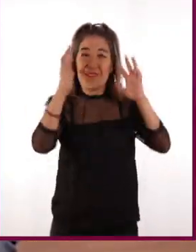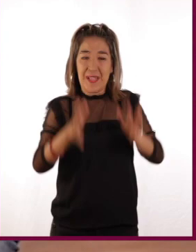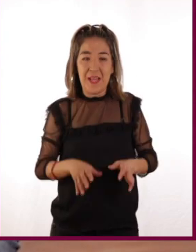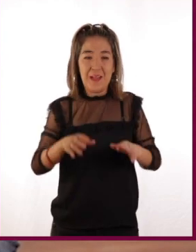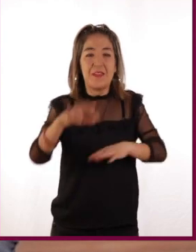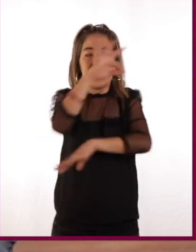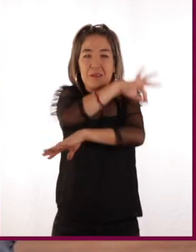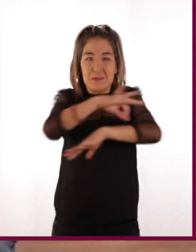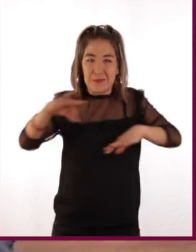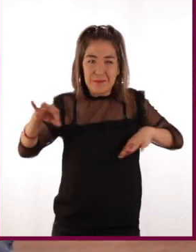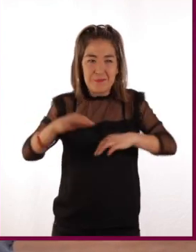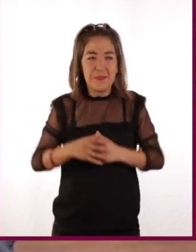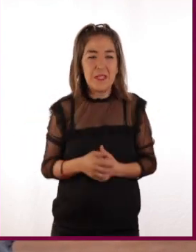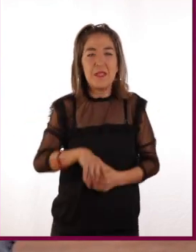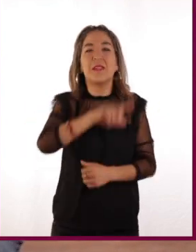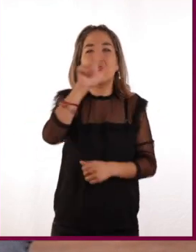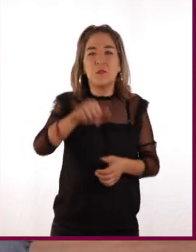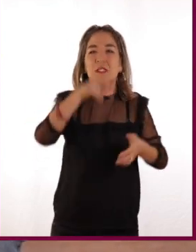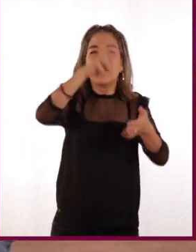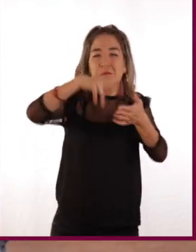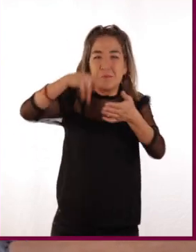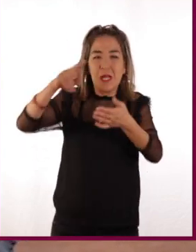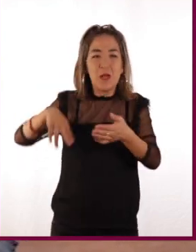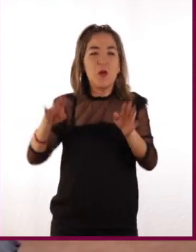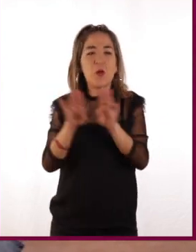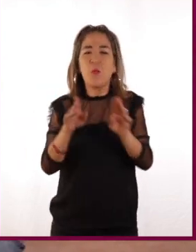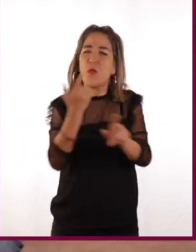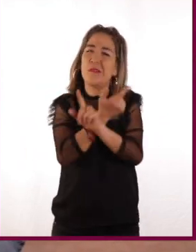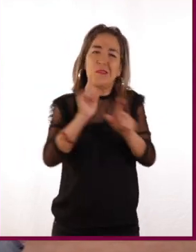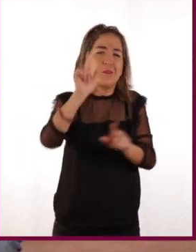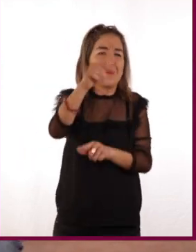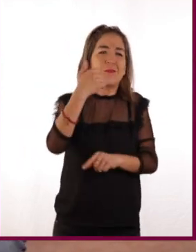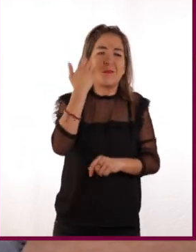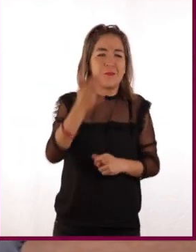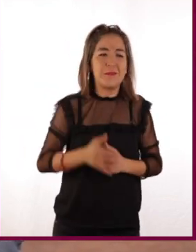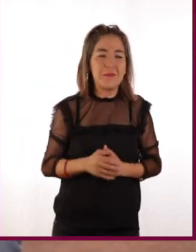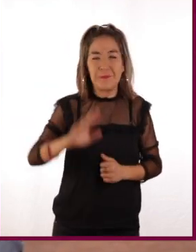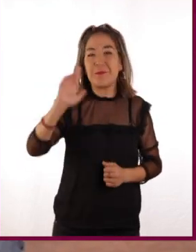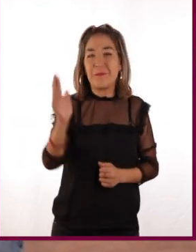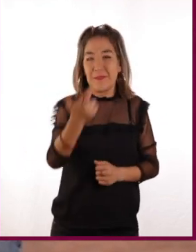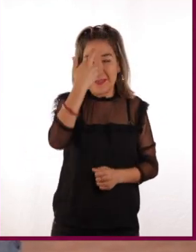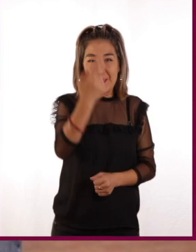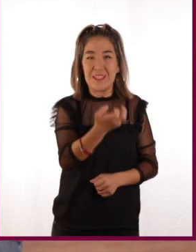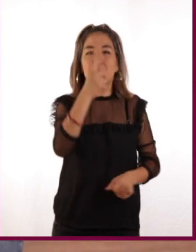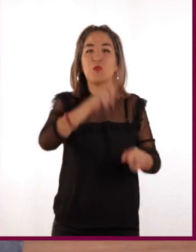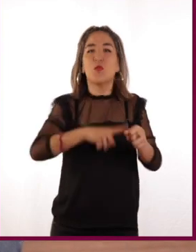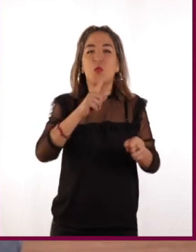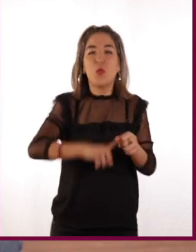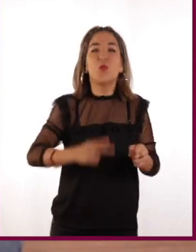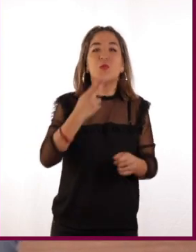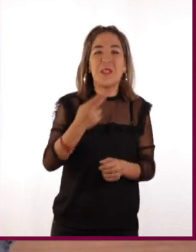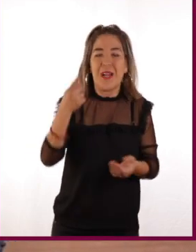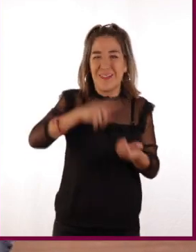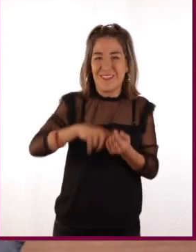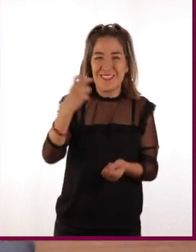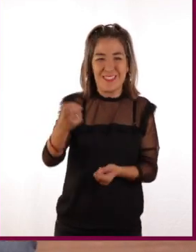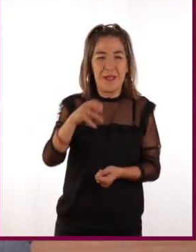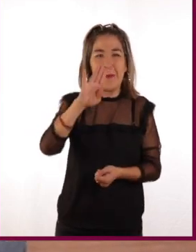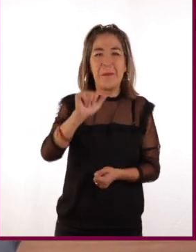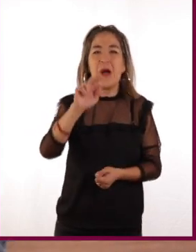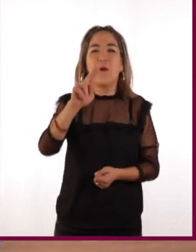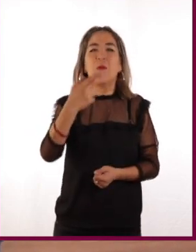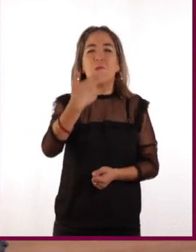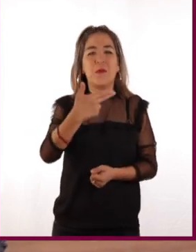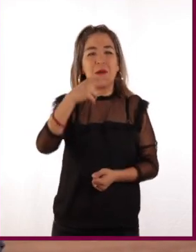Una vez que hemos terminado nuestros trazos rectos, vamos a pintar los rectángulos como queramos. Recordemos que los colores usados en